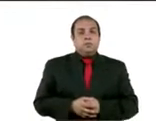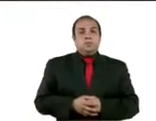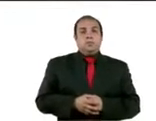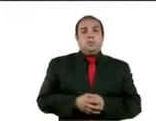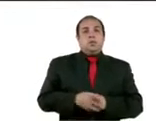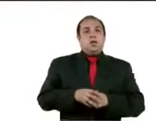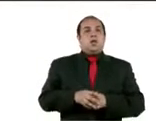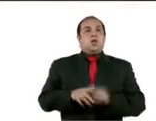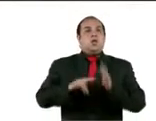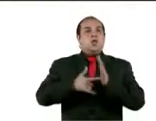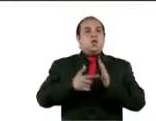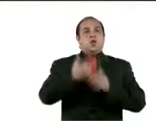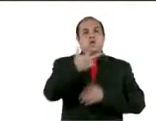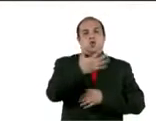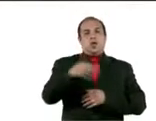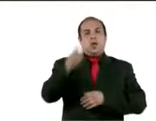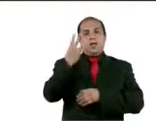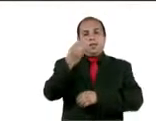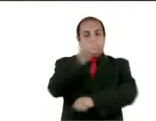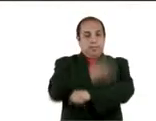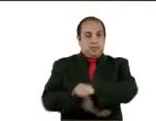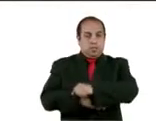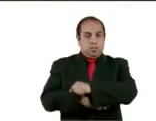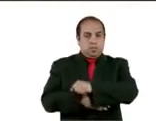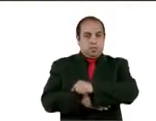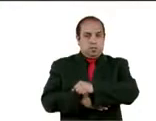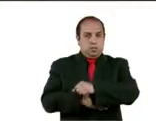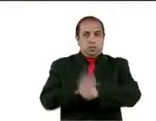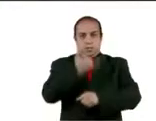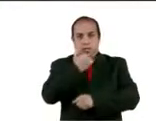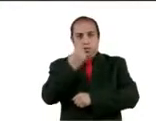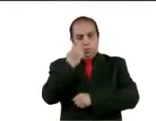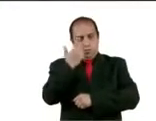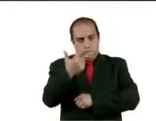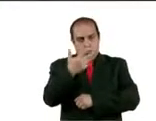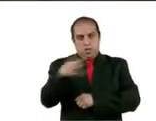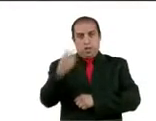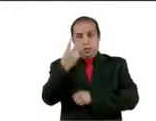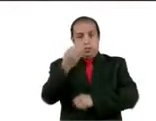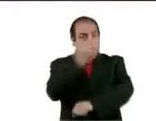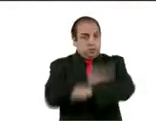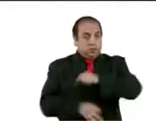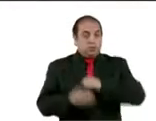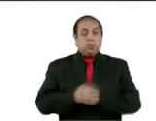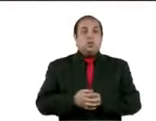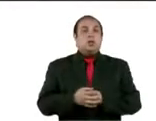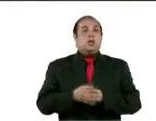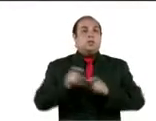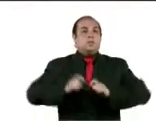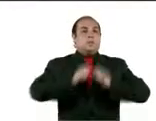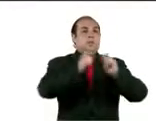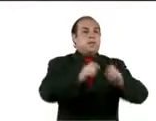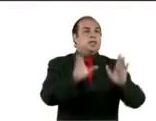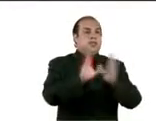8 a 3 de la tarde se estará, o a 2 de la tarde, ¿verdad?, se estará otorgando este